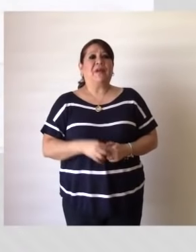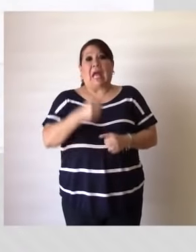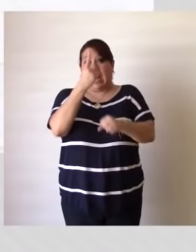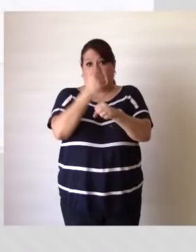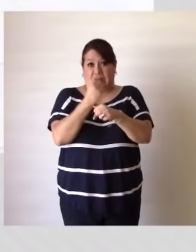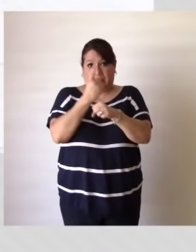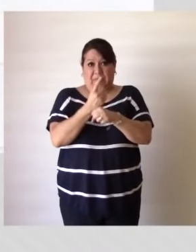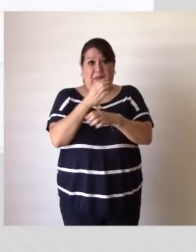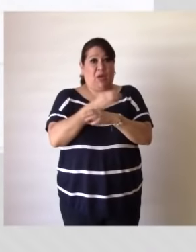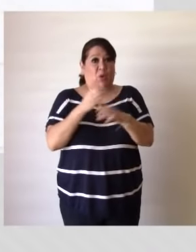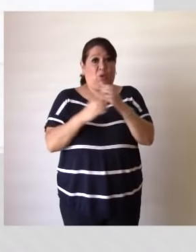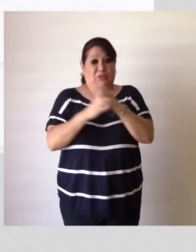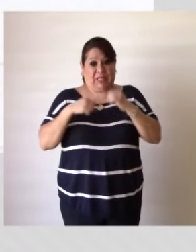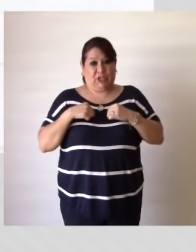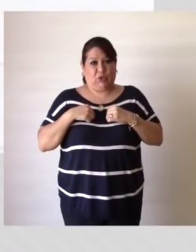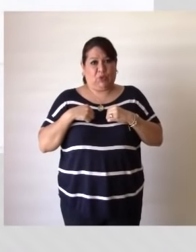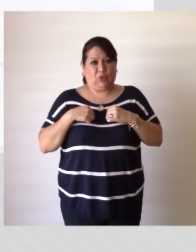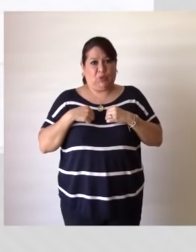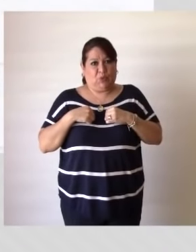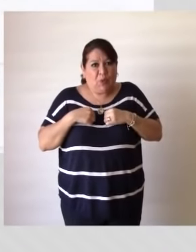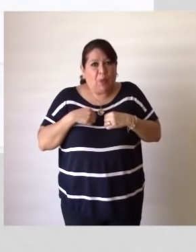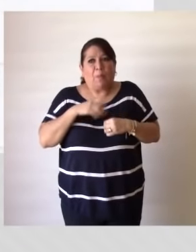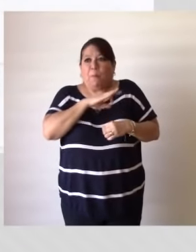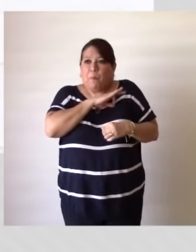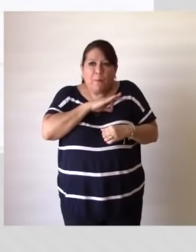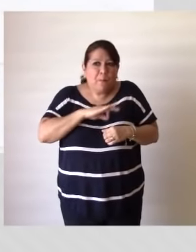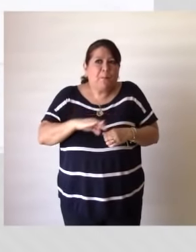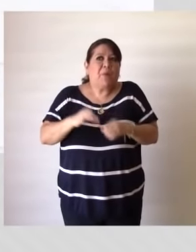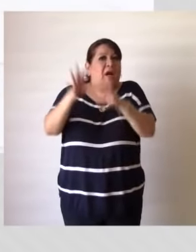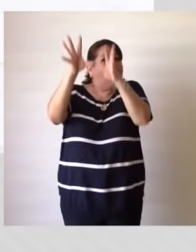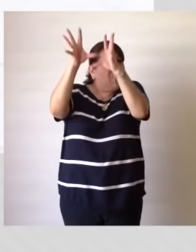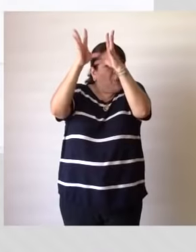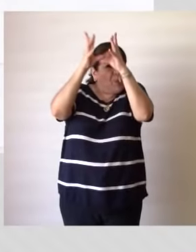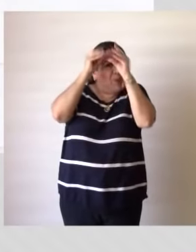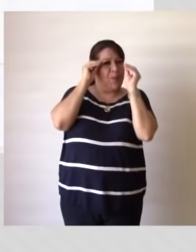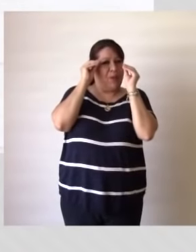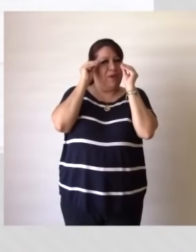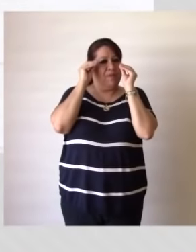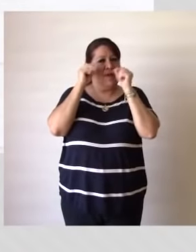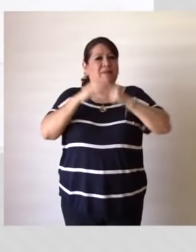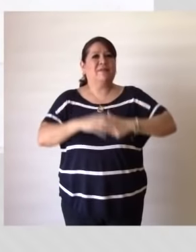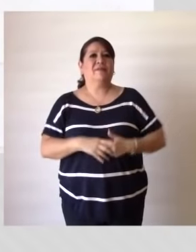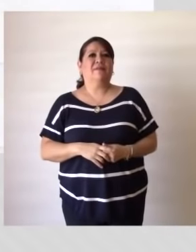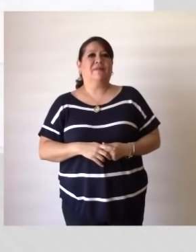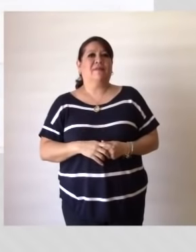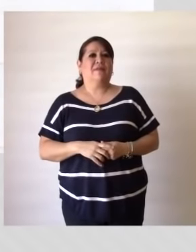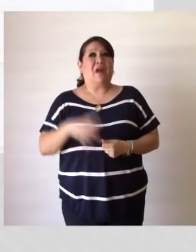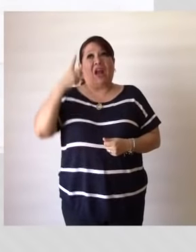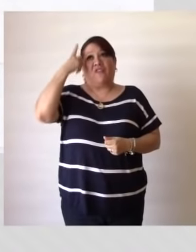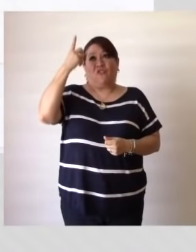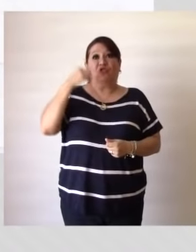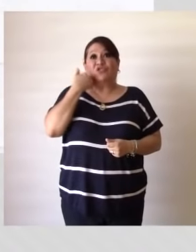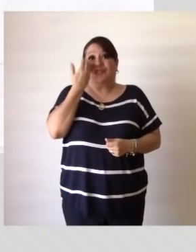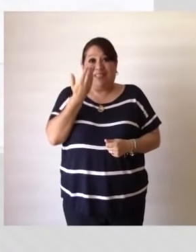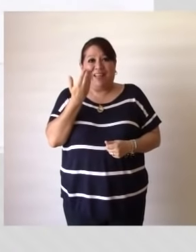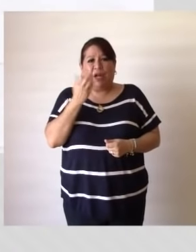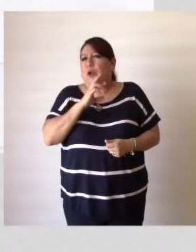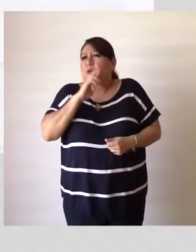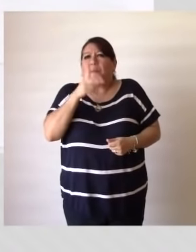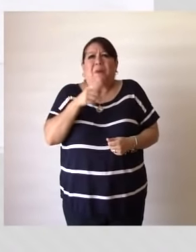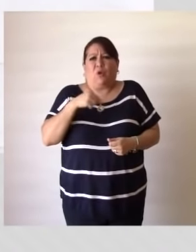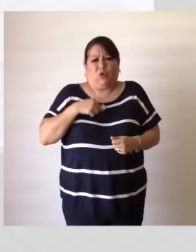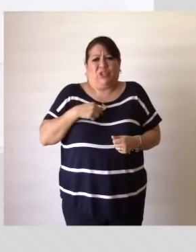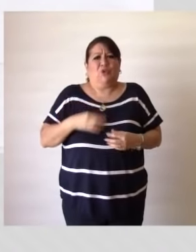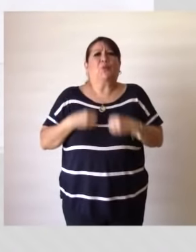porción es que dios les está diciendo yo espero de ti lo mejor porque yo te he dado lo mejor y tienes que ser agradecido